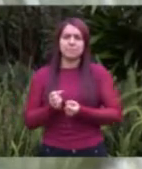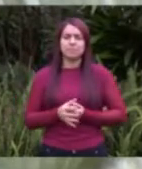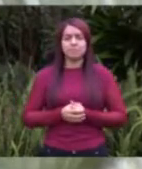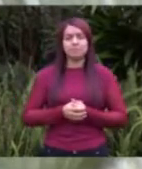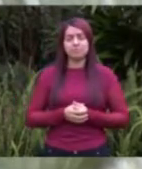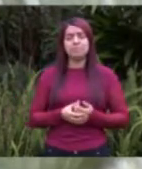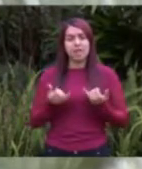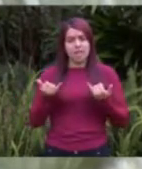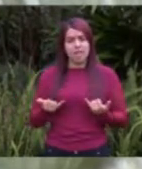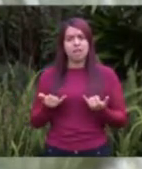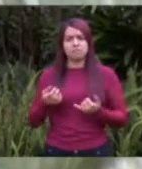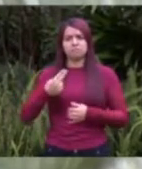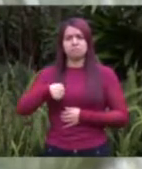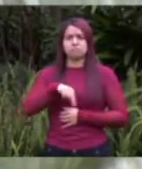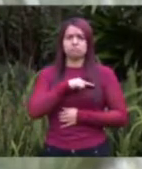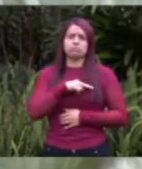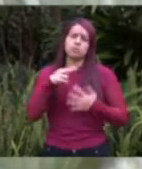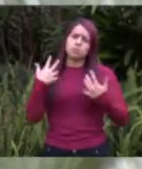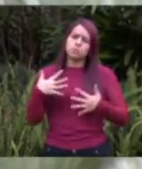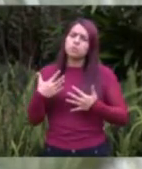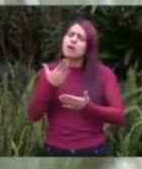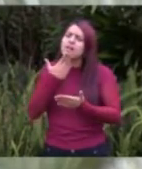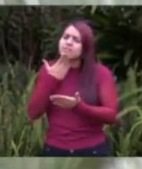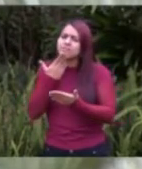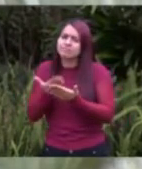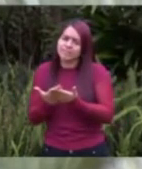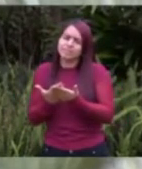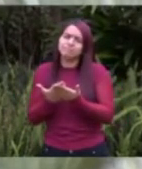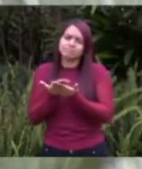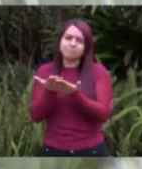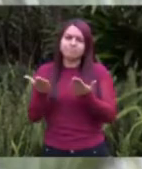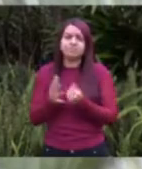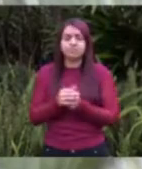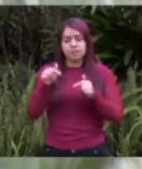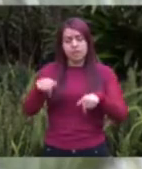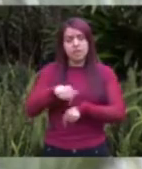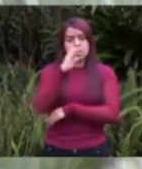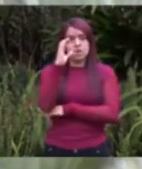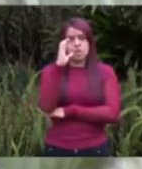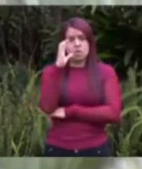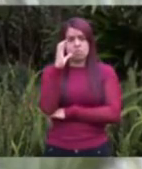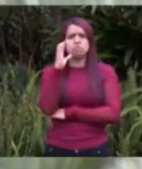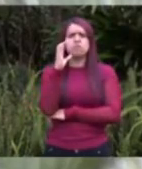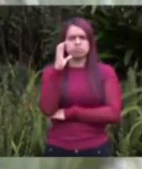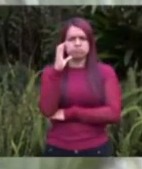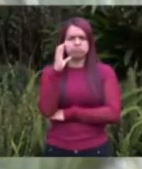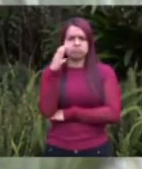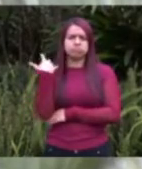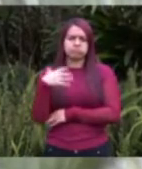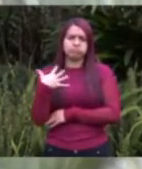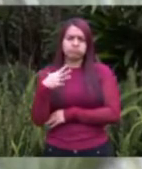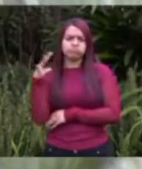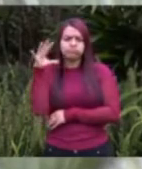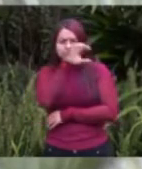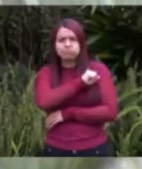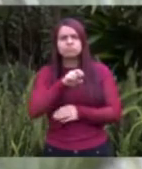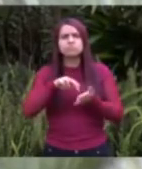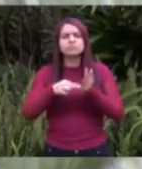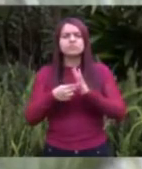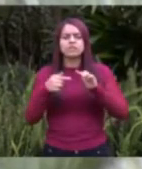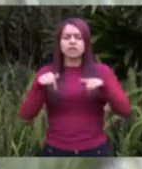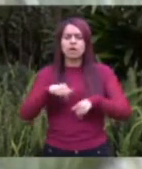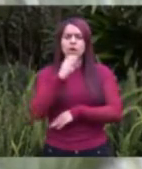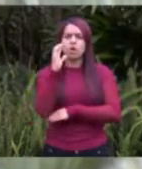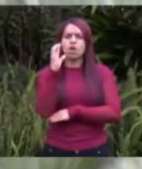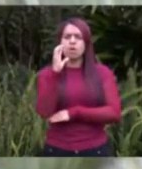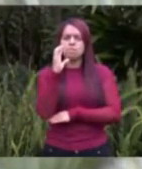nuestro agradecimiento que quiero reiterar en este momento. Colombia se ha convertido en un verdadero laboratorio